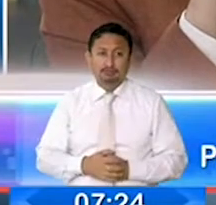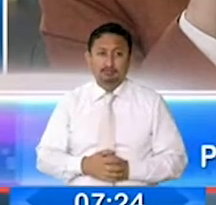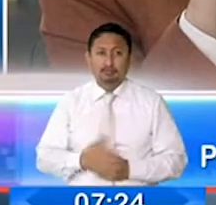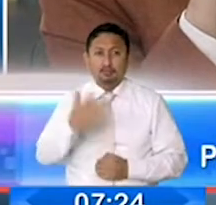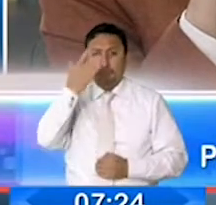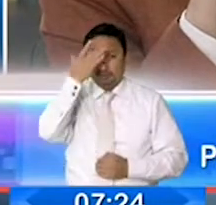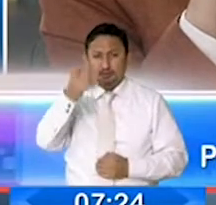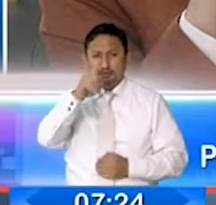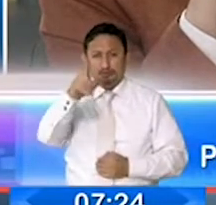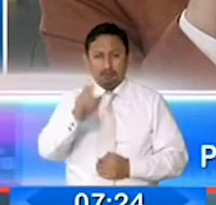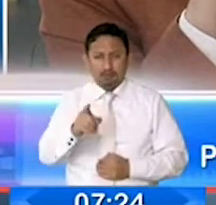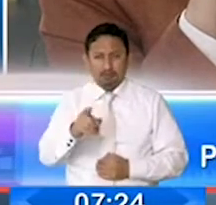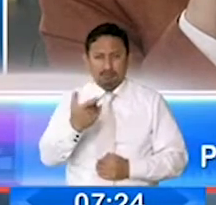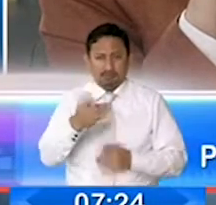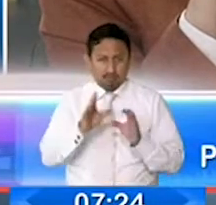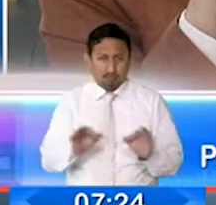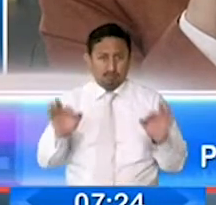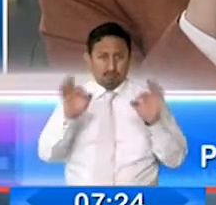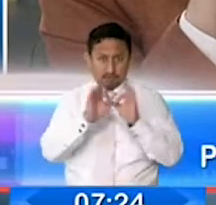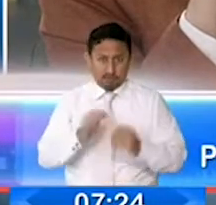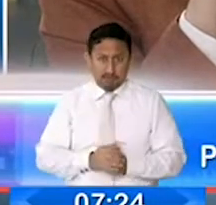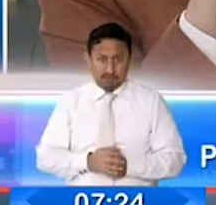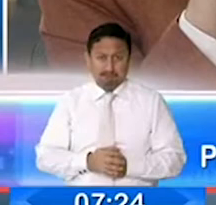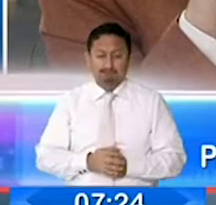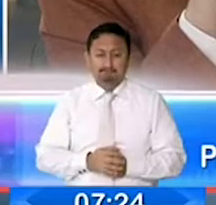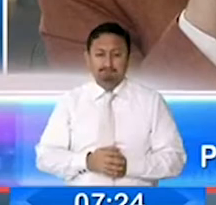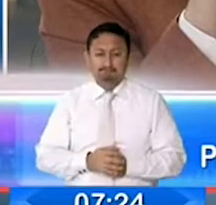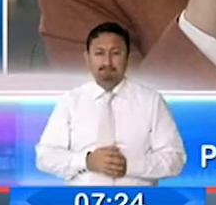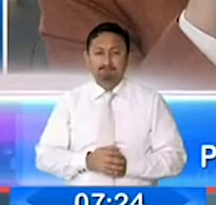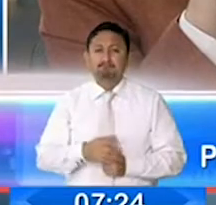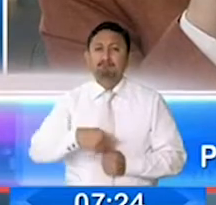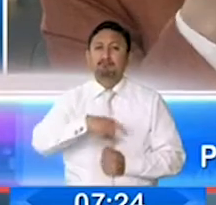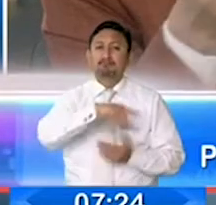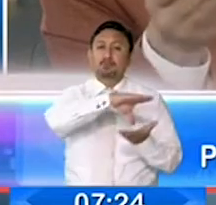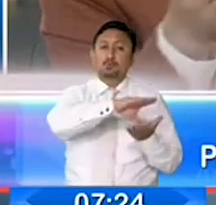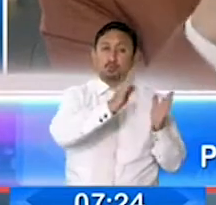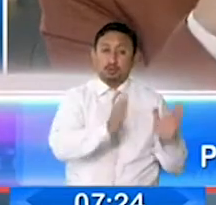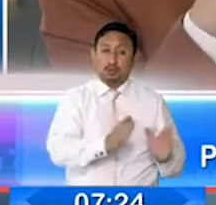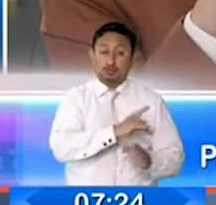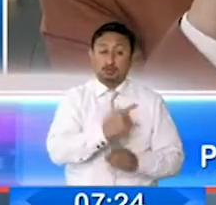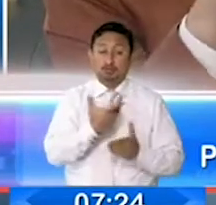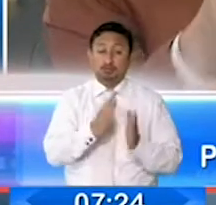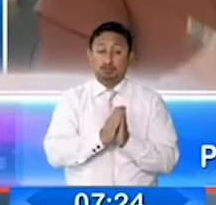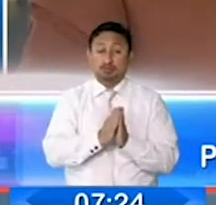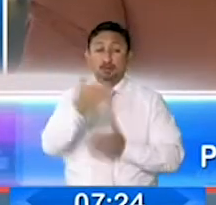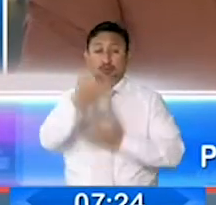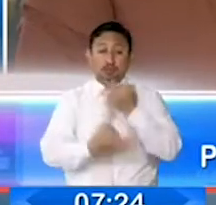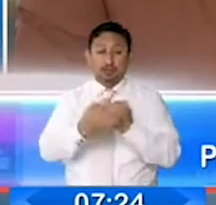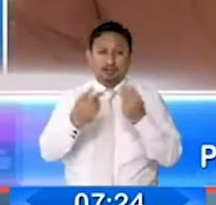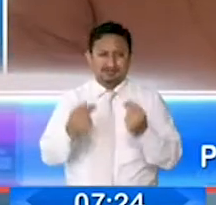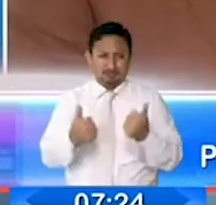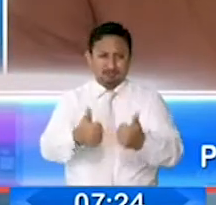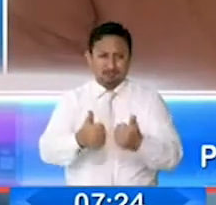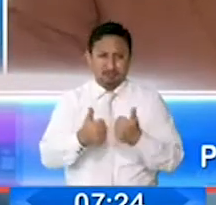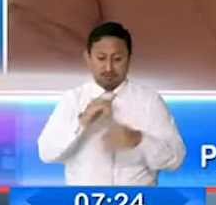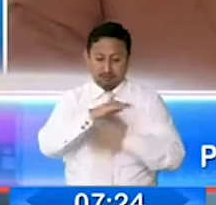lo que usted pregunta realmente es muy importante. Mire que los ciudadanos reclaman justicia, y una justicia eficiente y oportuna, y